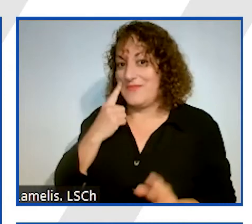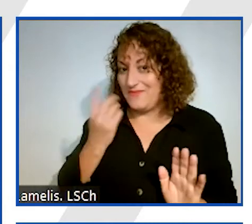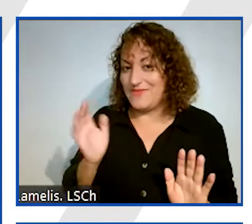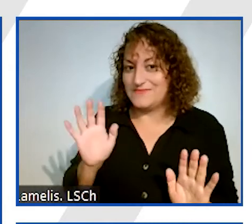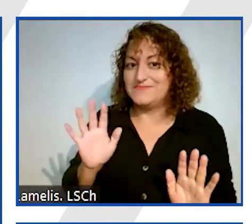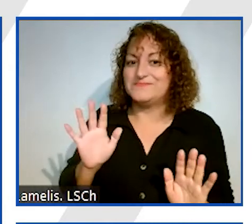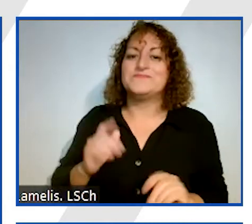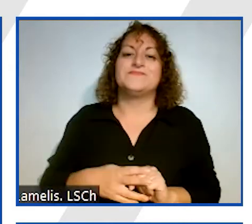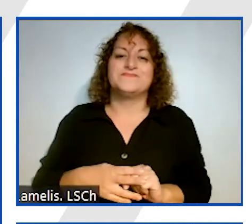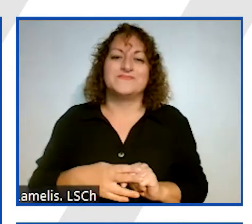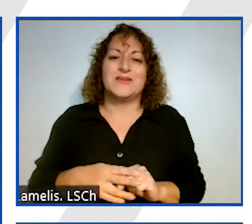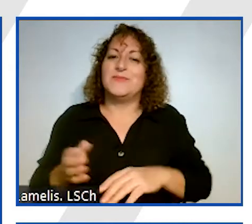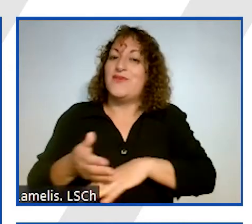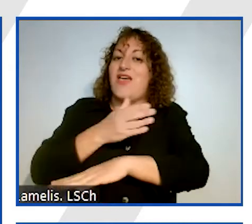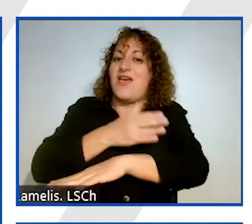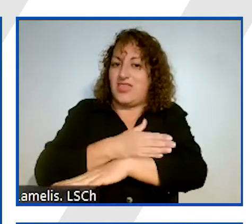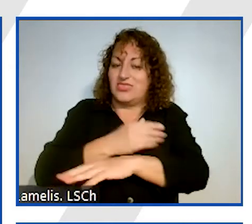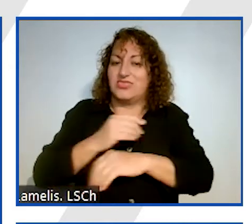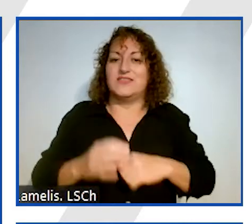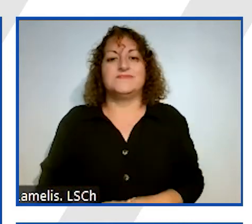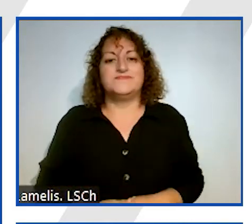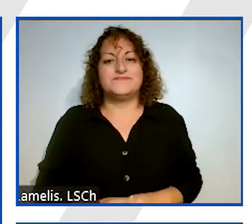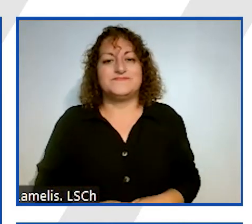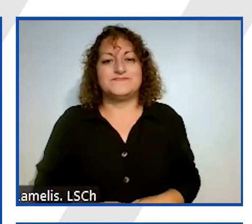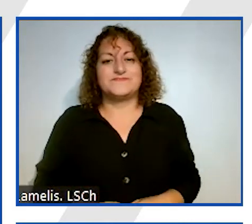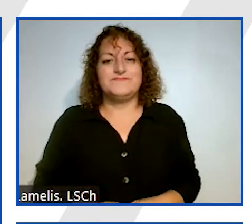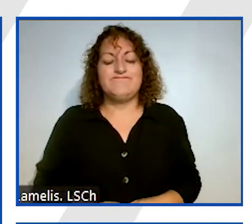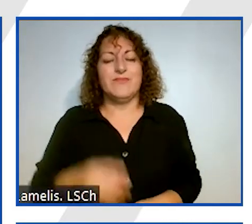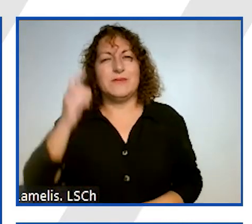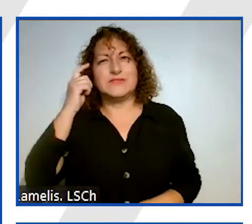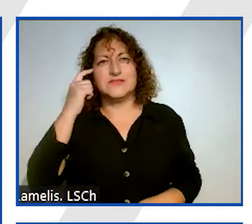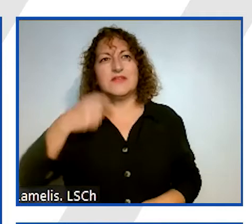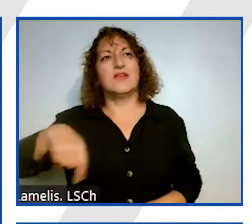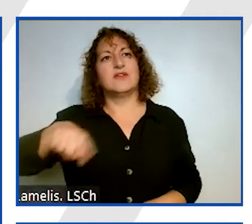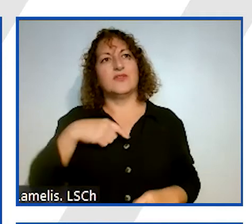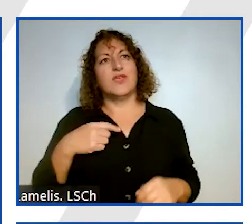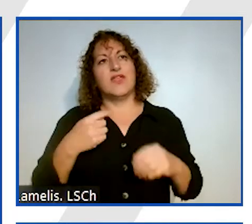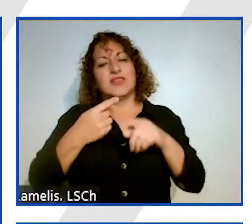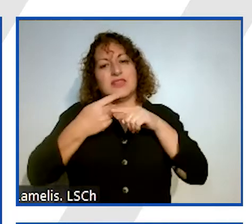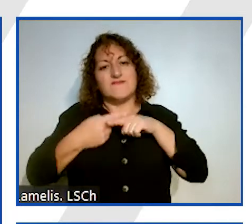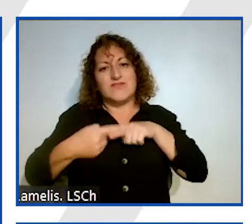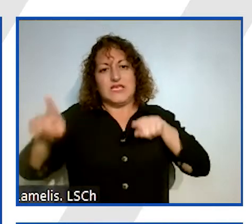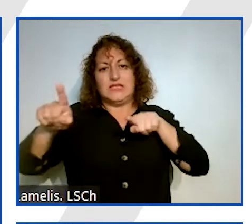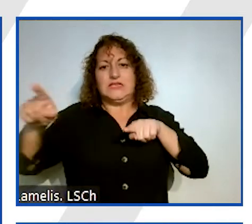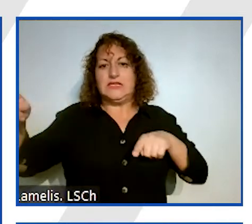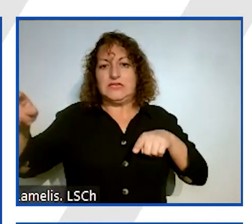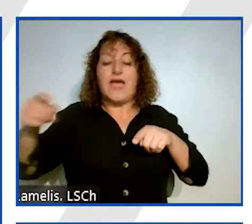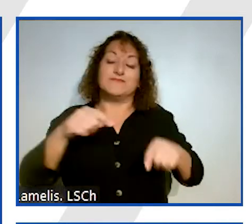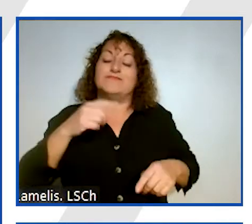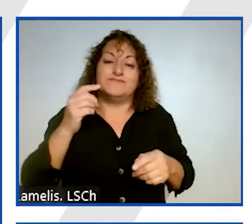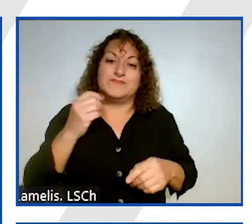Antes de irnos para allá, profundicemos un poquito en lo que los hace diferentes de los otros peces. Como les dije